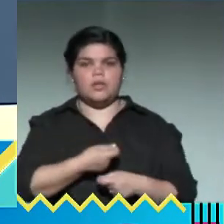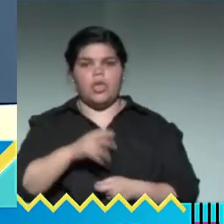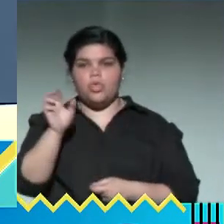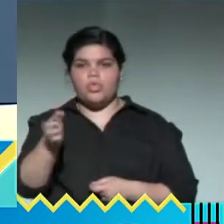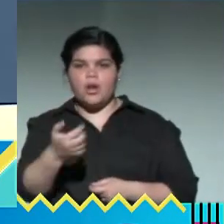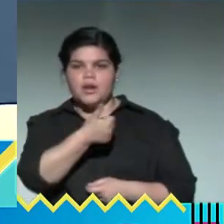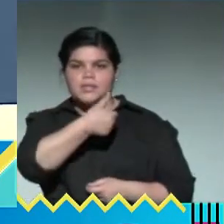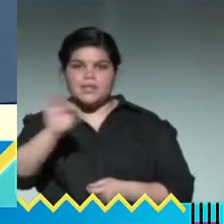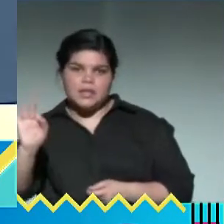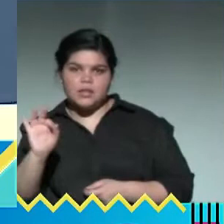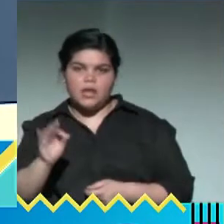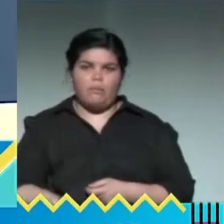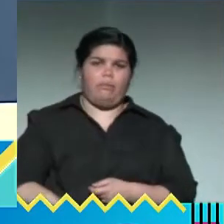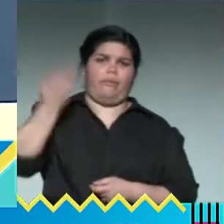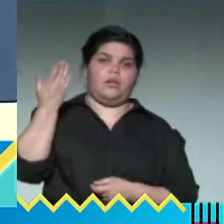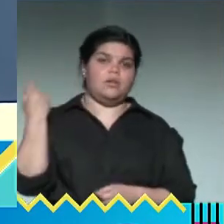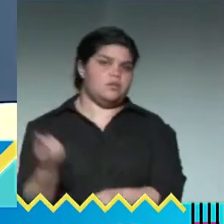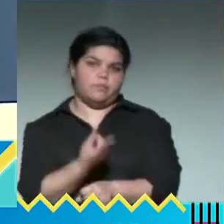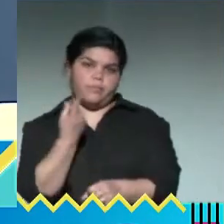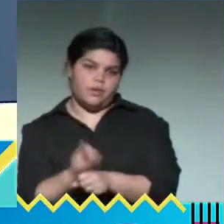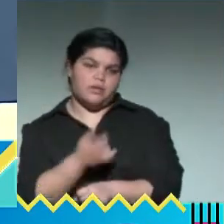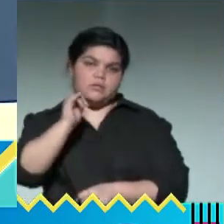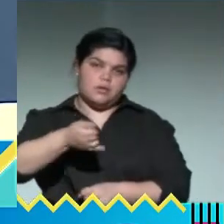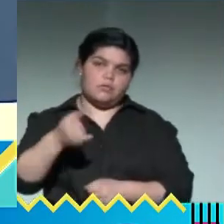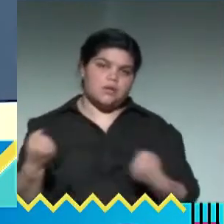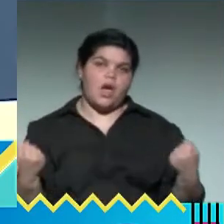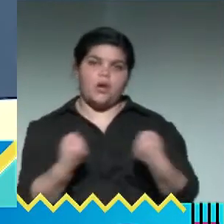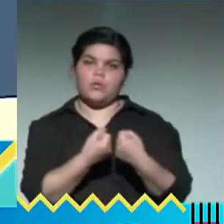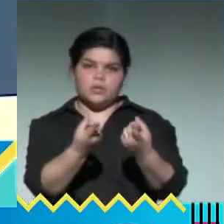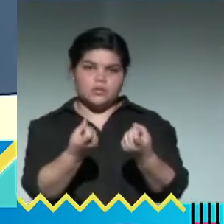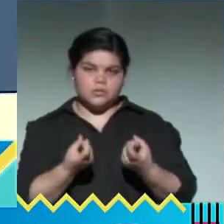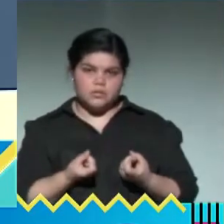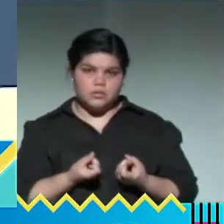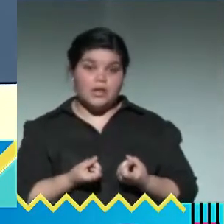2 semanas, entonces el acuerdo político es absolutamente necesario. Y ahí están